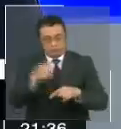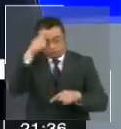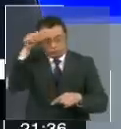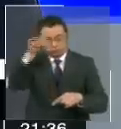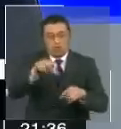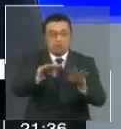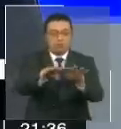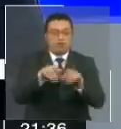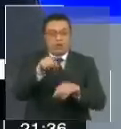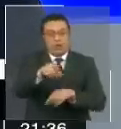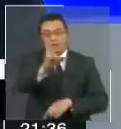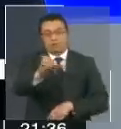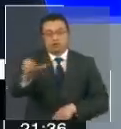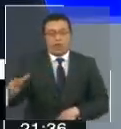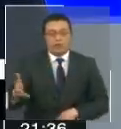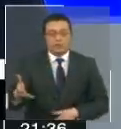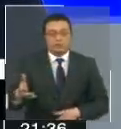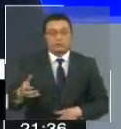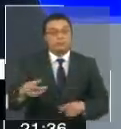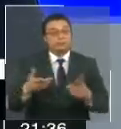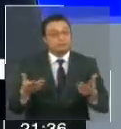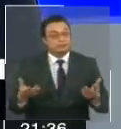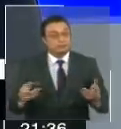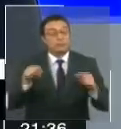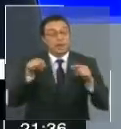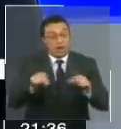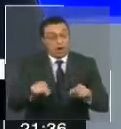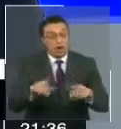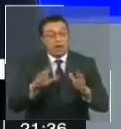muerte a estas personas. Ahora bien,